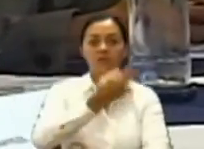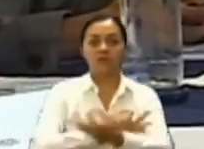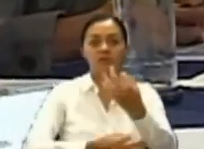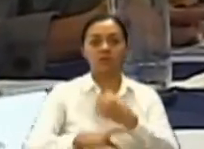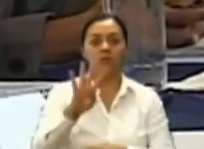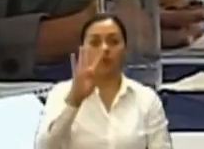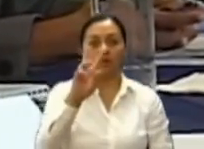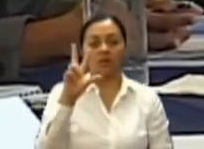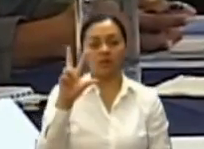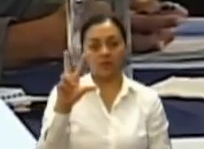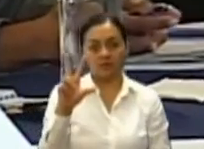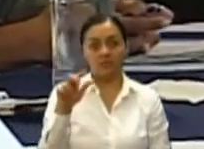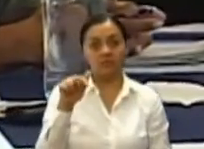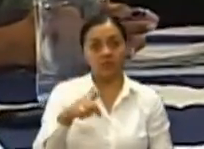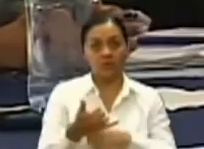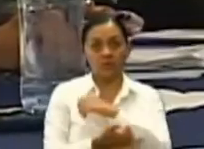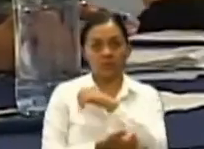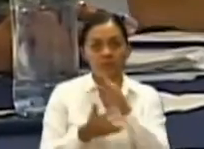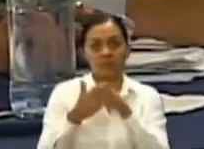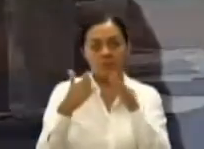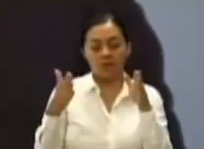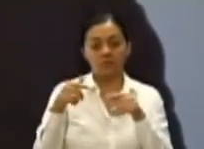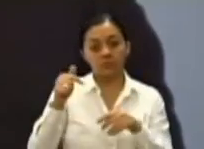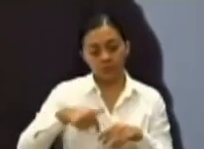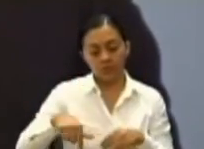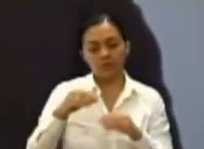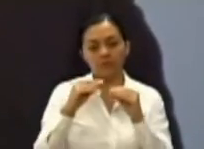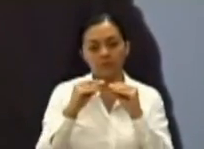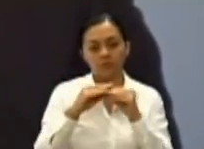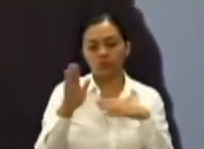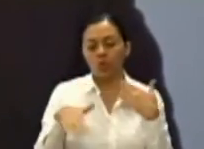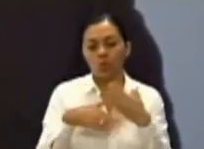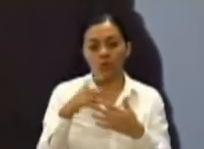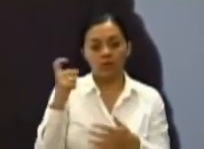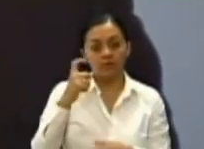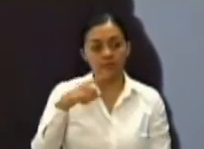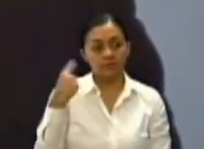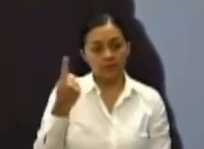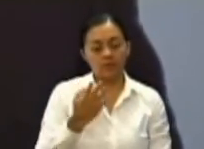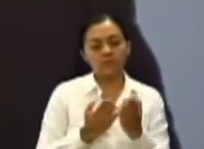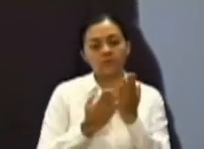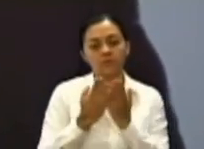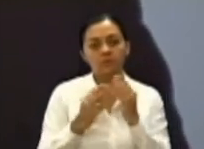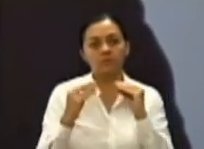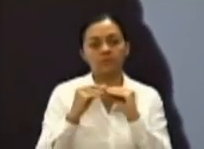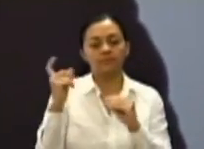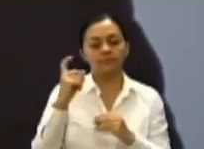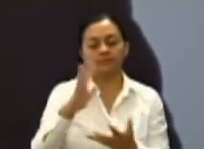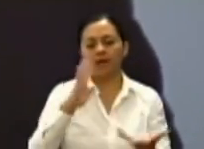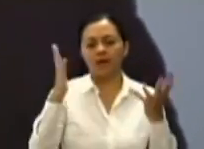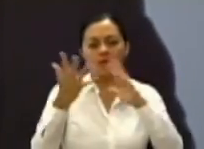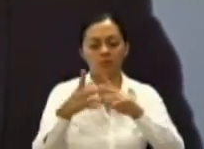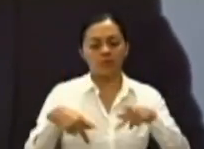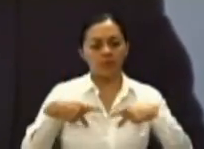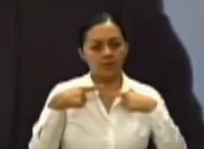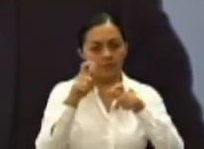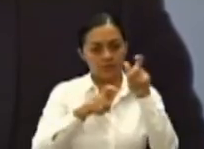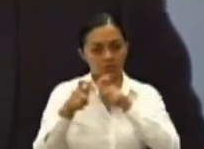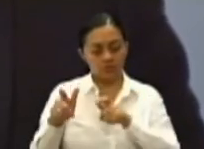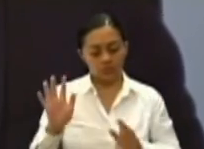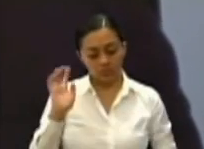grande del país y eso va aliviar muchísimo la demanda hemodiálisis que realmente un servicio que cambia la vida de la gente